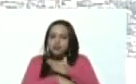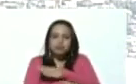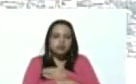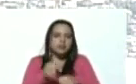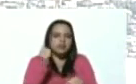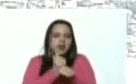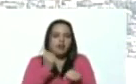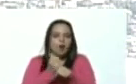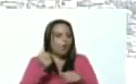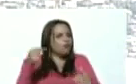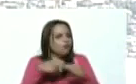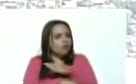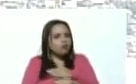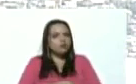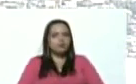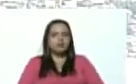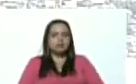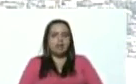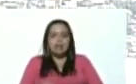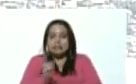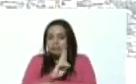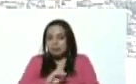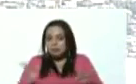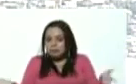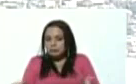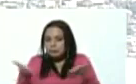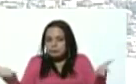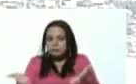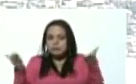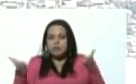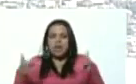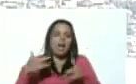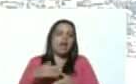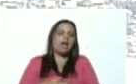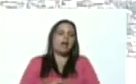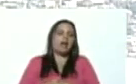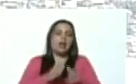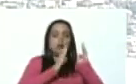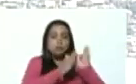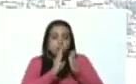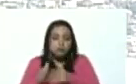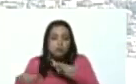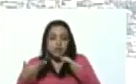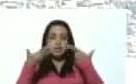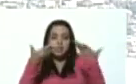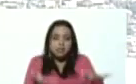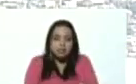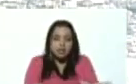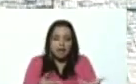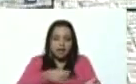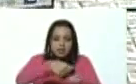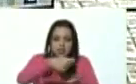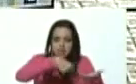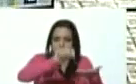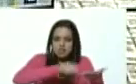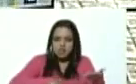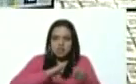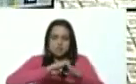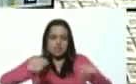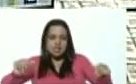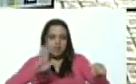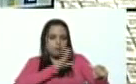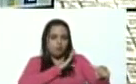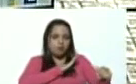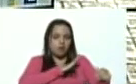a fondo, el acelerador a la regularización y la entrega del título de tenencia de la tierra